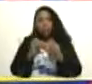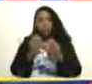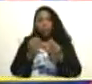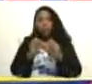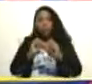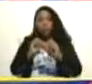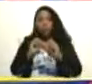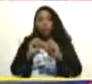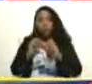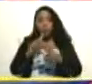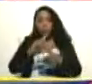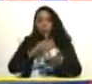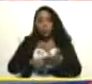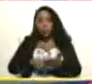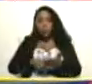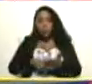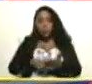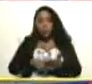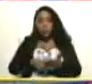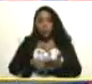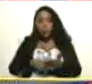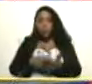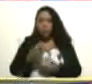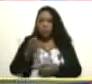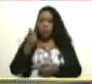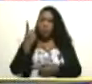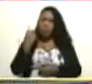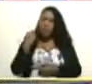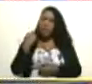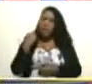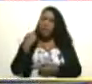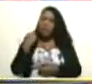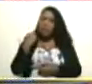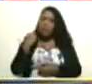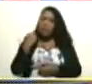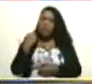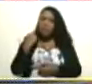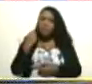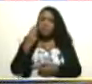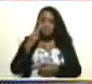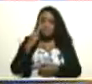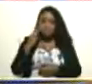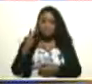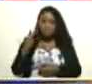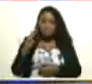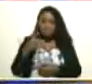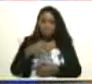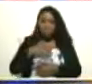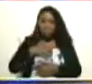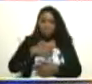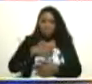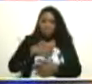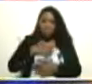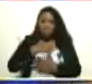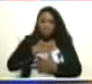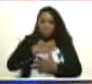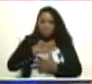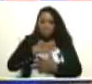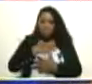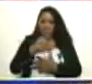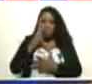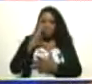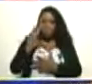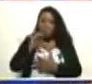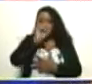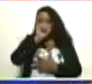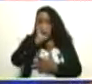eficazmente cumplido. Ayer fue conmovedor notar el inmenso talante